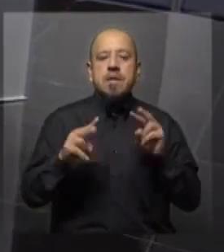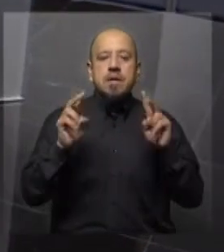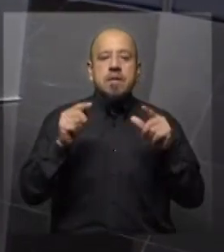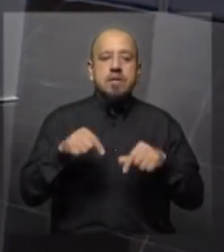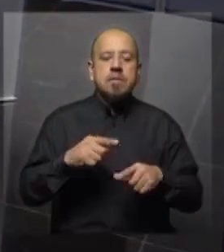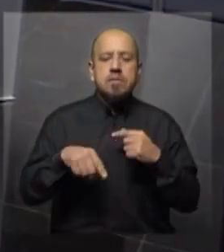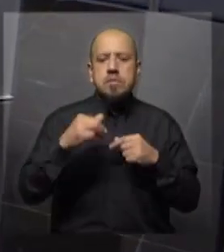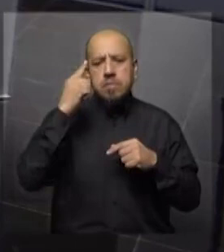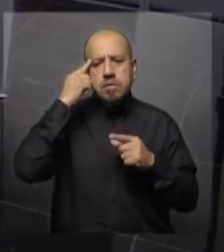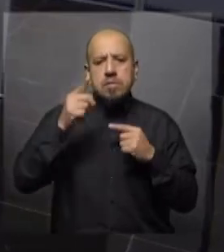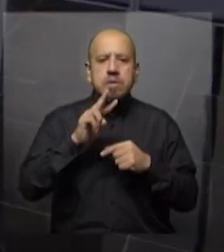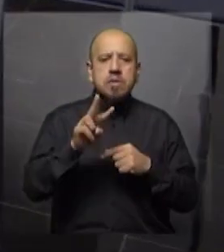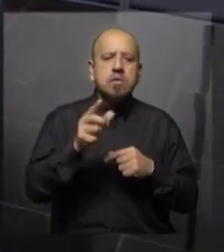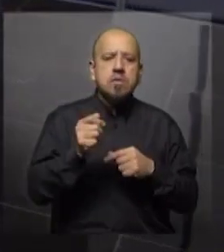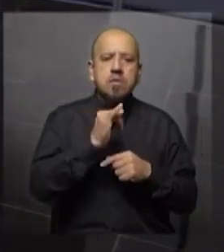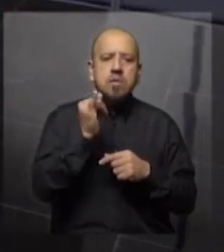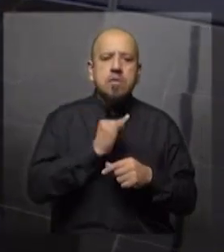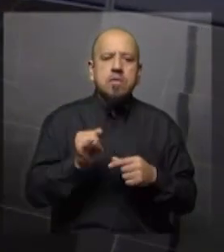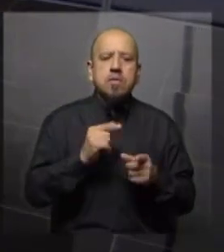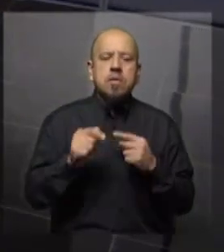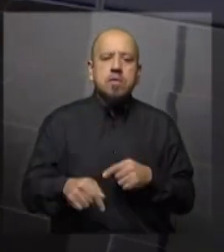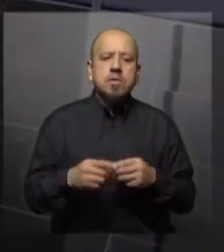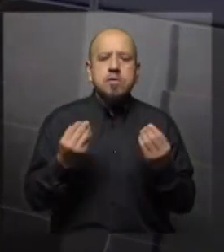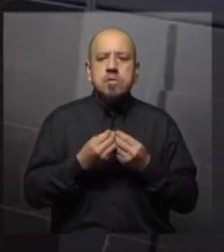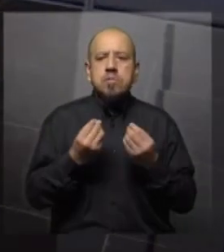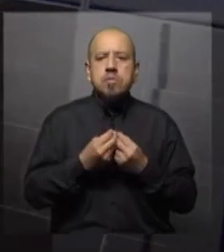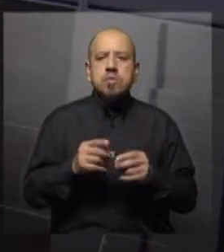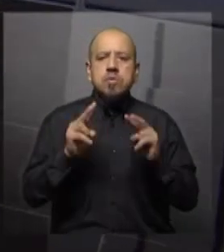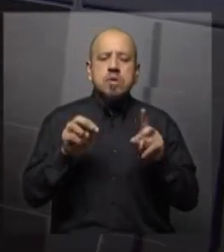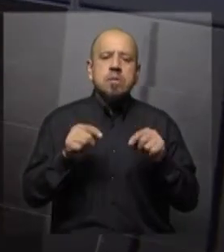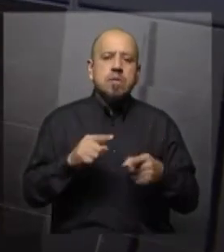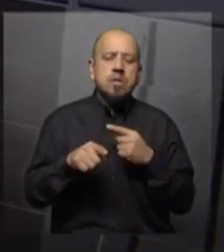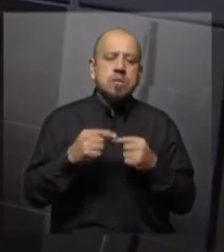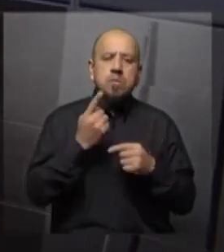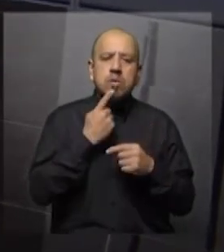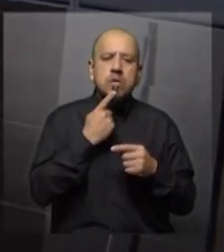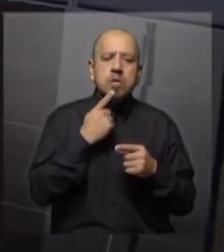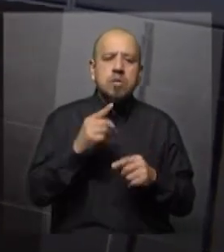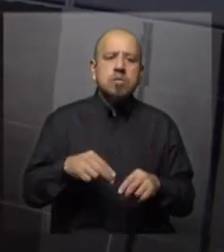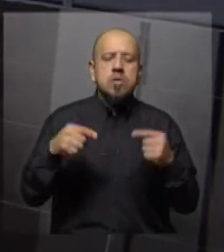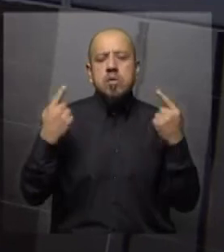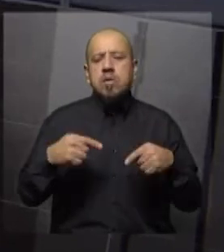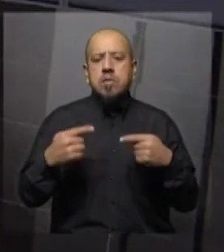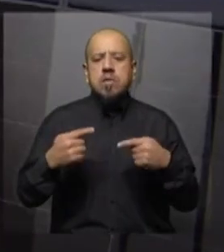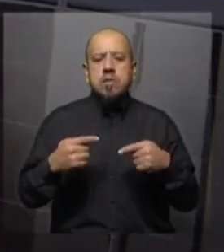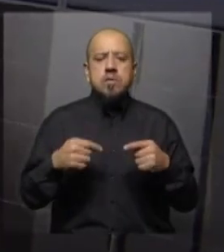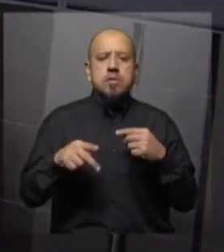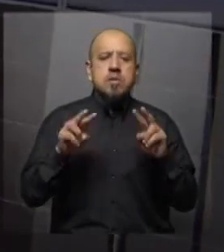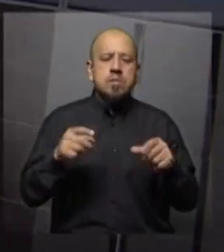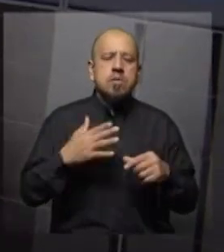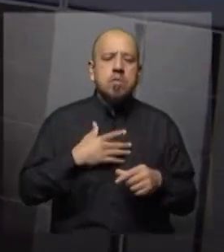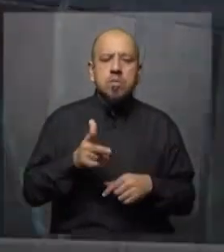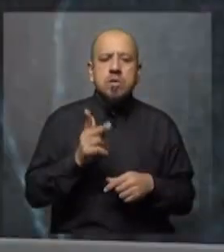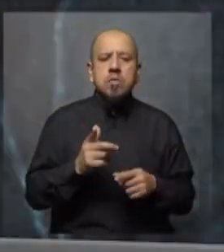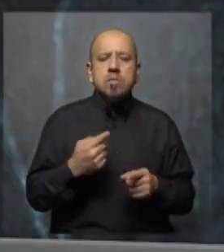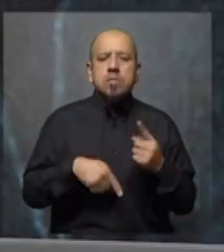vigencia que tiene el pensamiento de vas en varios aspectos no hablábamos por ejemplo de lo político de lo que son los debates de la cuestión humana que tanto